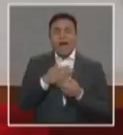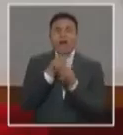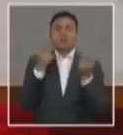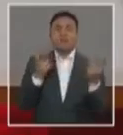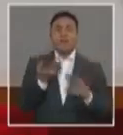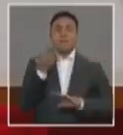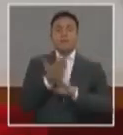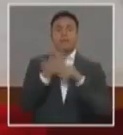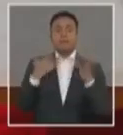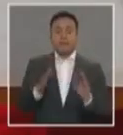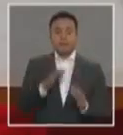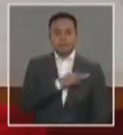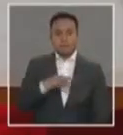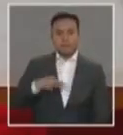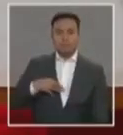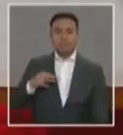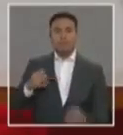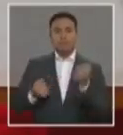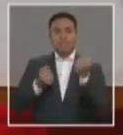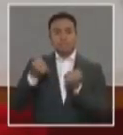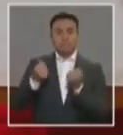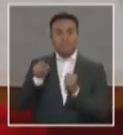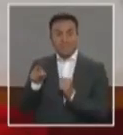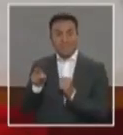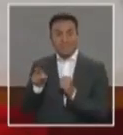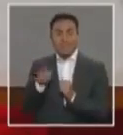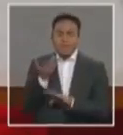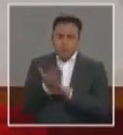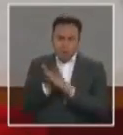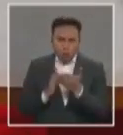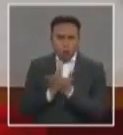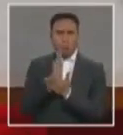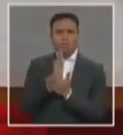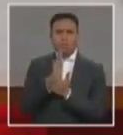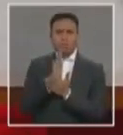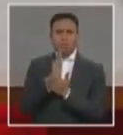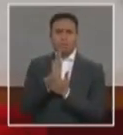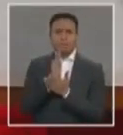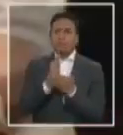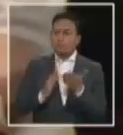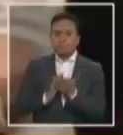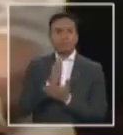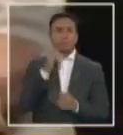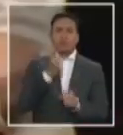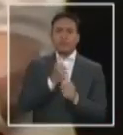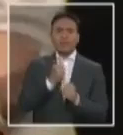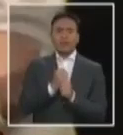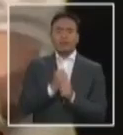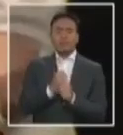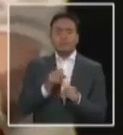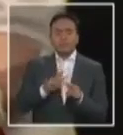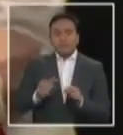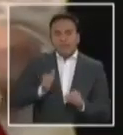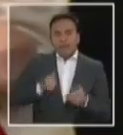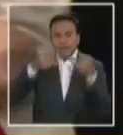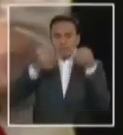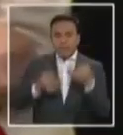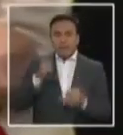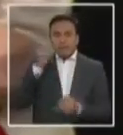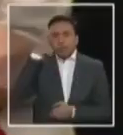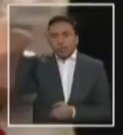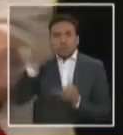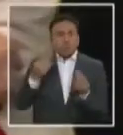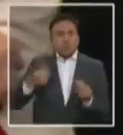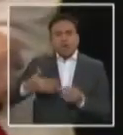% de avance Y dónde se ha avanzado más en el gobierno principalmente la gestión administrativa no es ahí